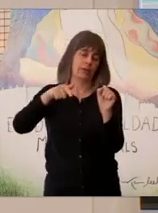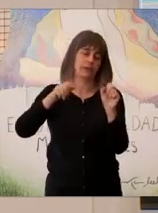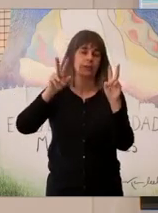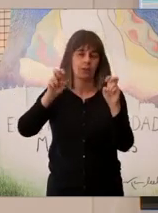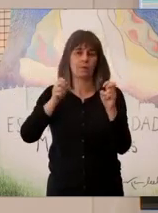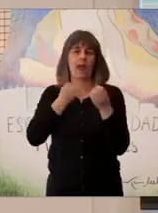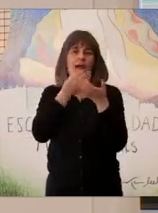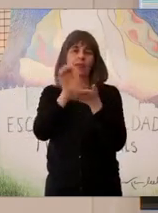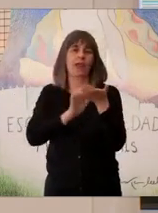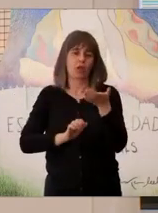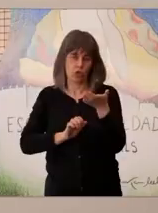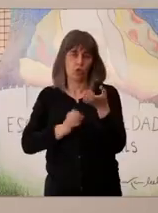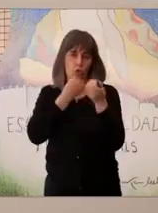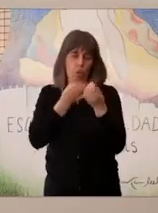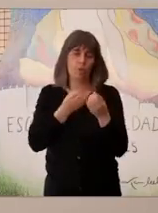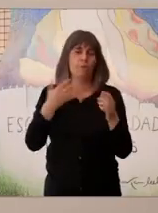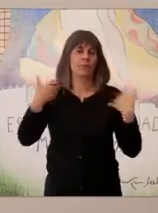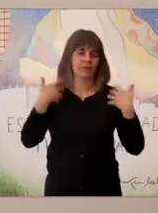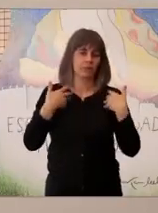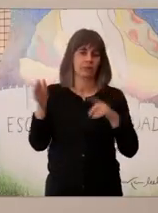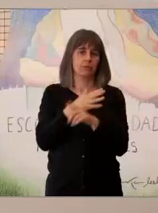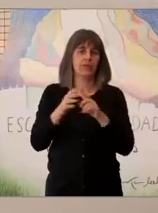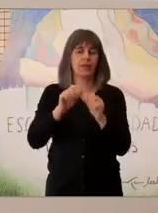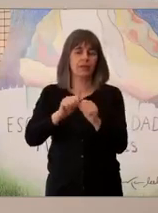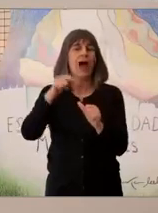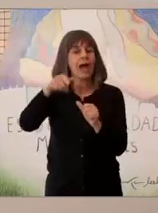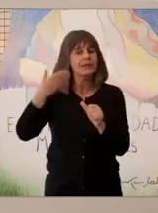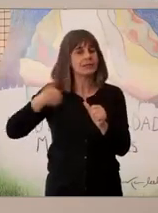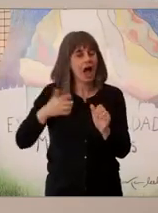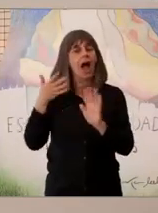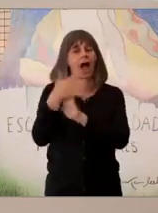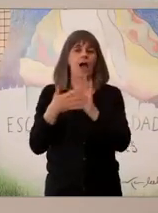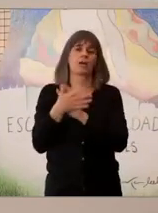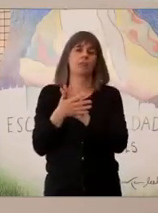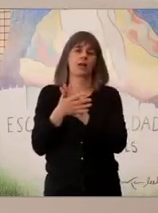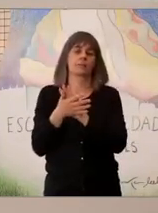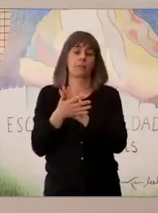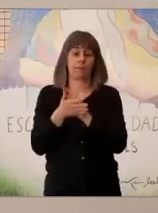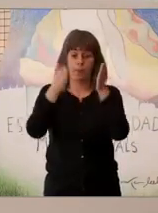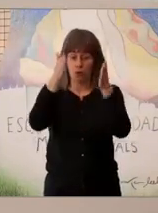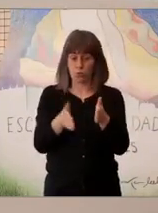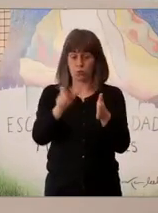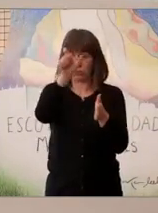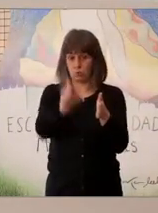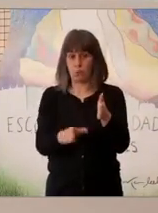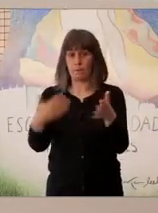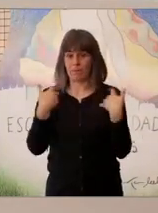víctimas de violencia de género, se habla de qué es esa victimización, ¿no? Cuando se somete a una víctima a un incremento de ese daño psicológico, emocional,